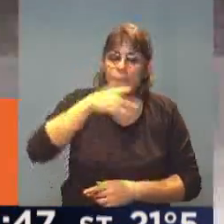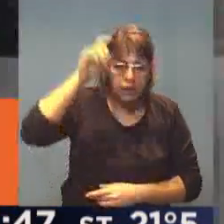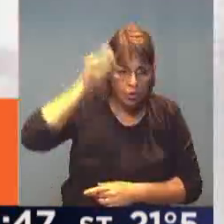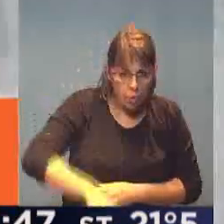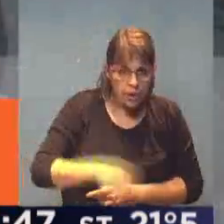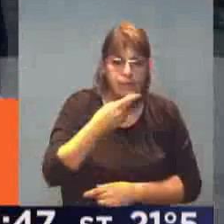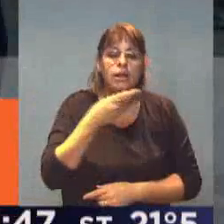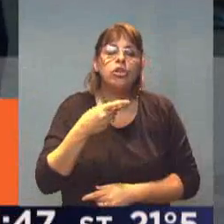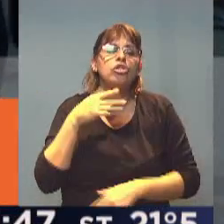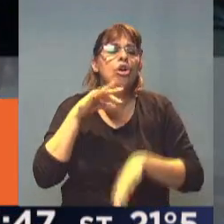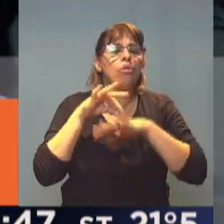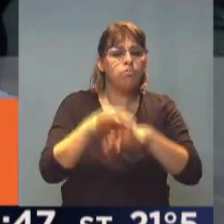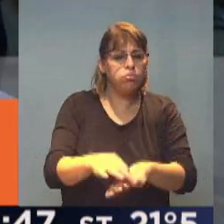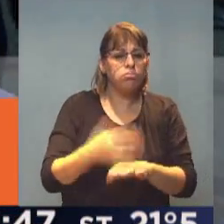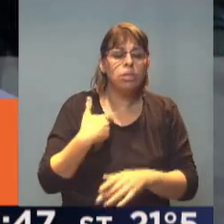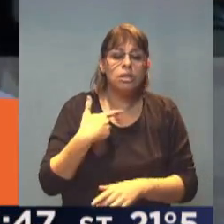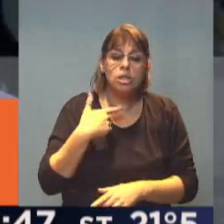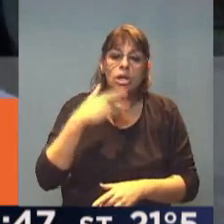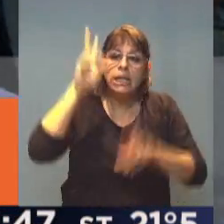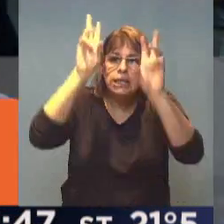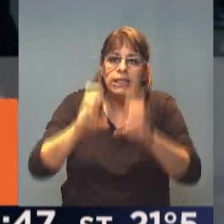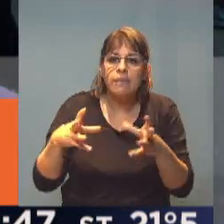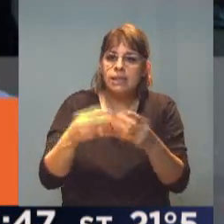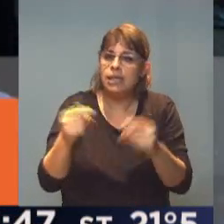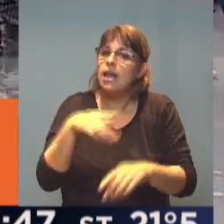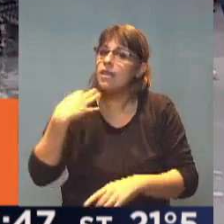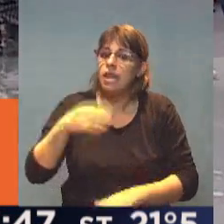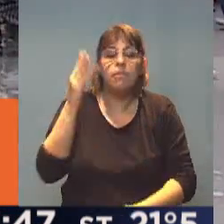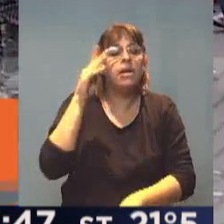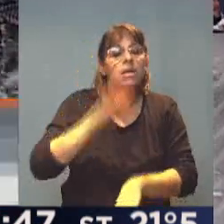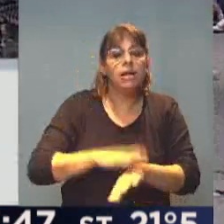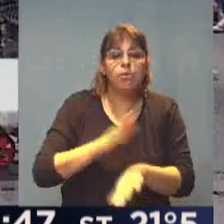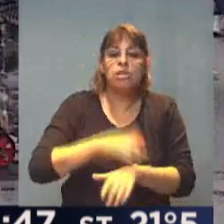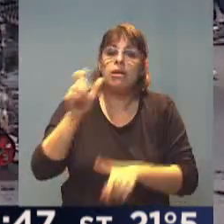comprometa a no dejar prescribir la causa por las responsabilidades políticas de la masacre.